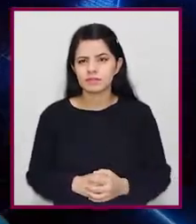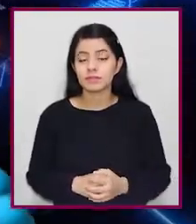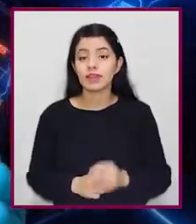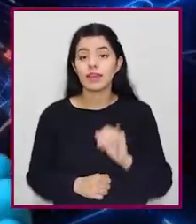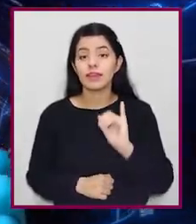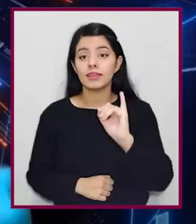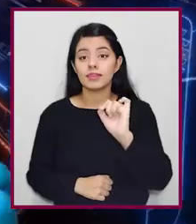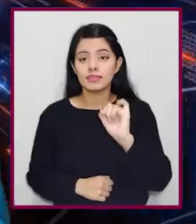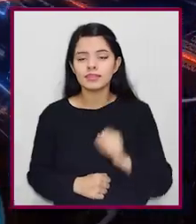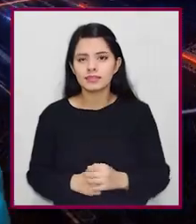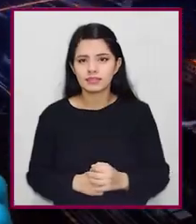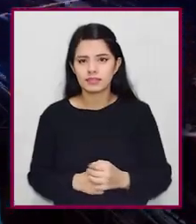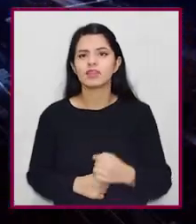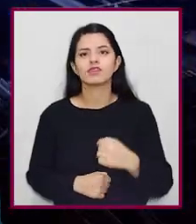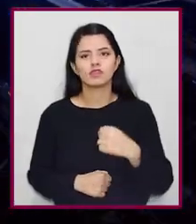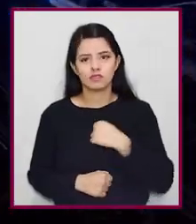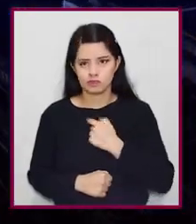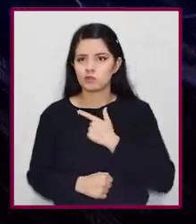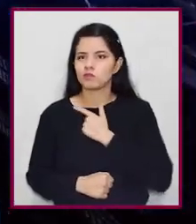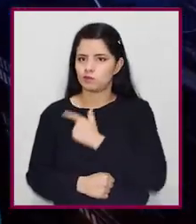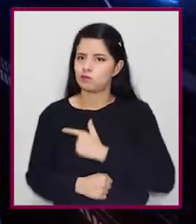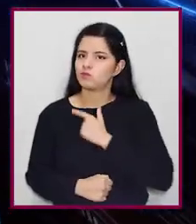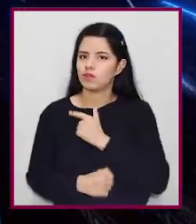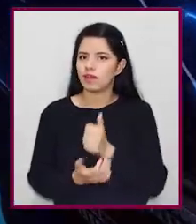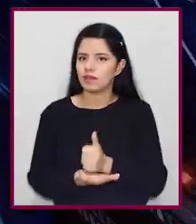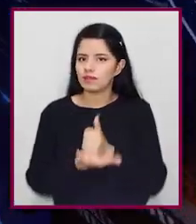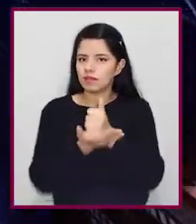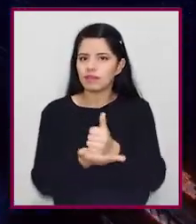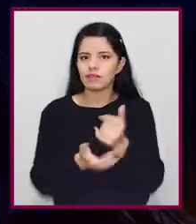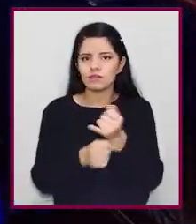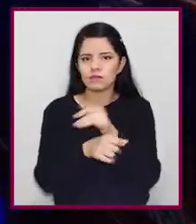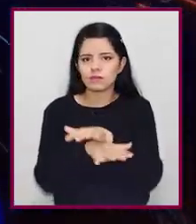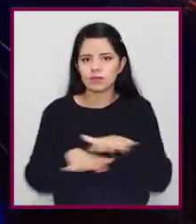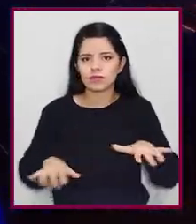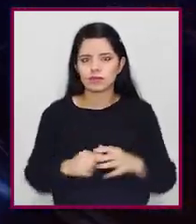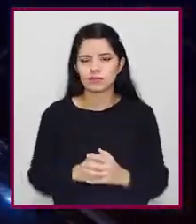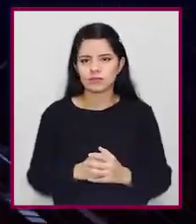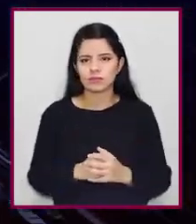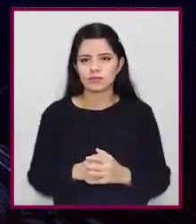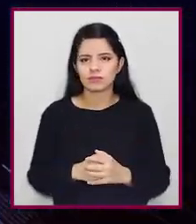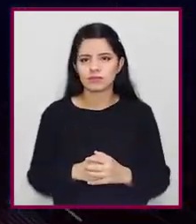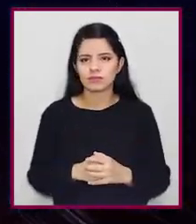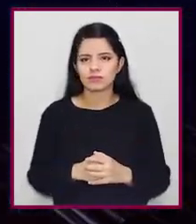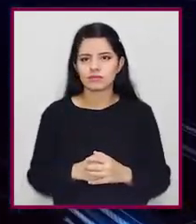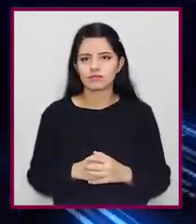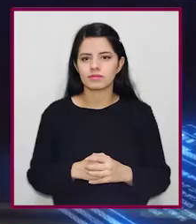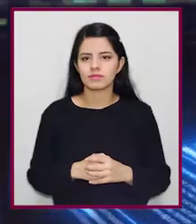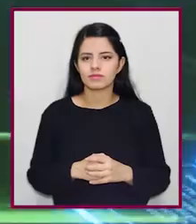Sí, yo encantada de ayudarles con esa información.